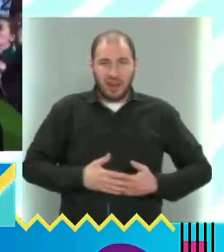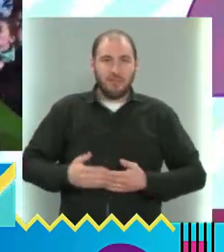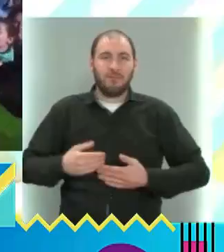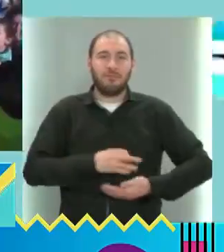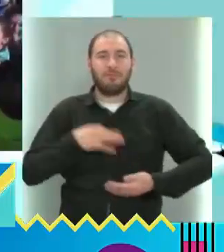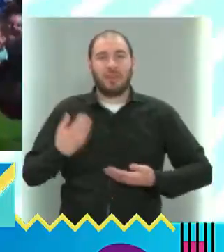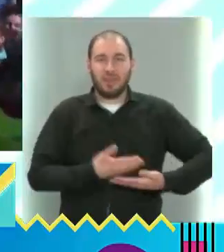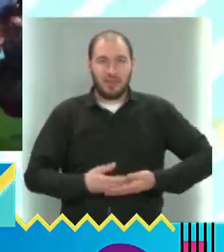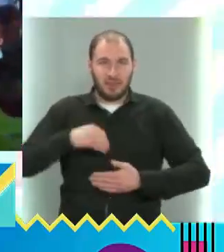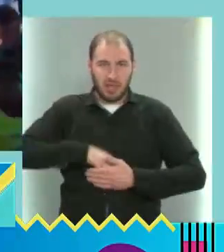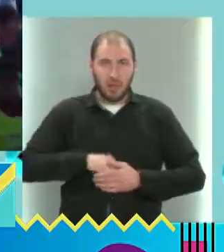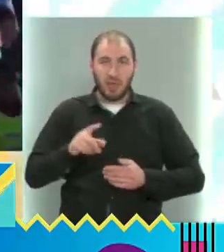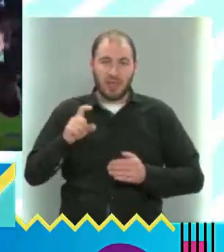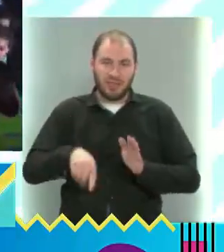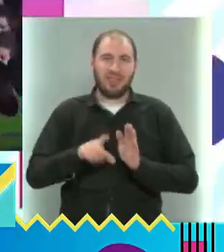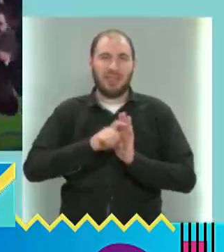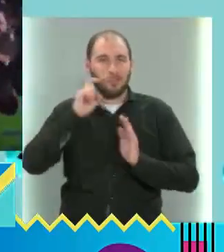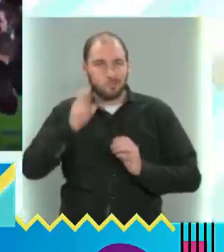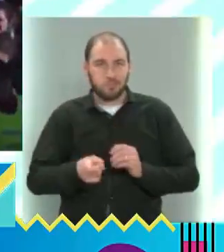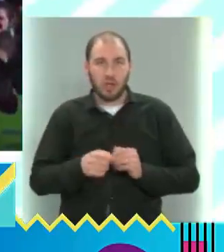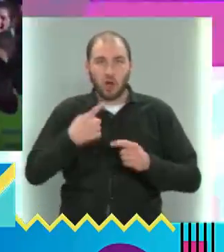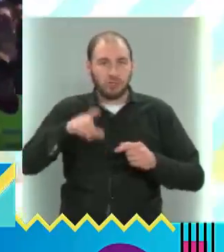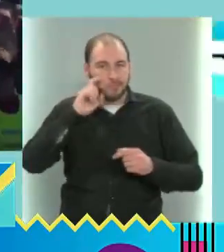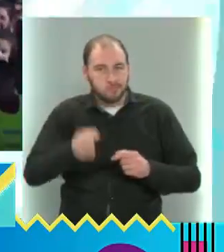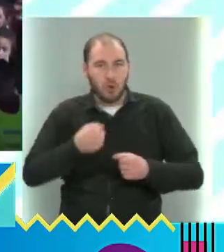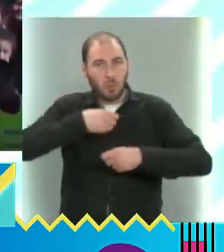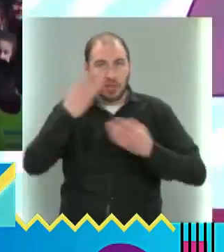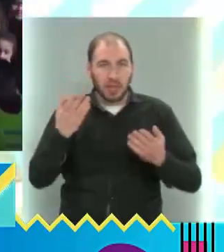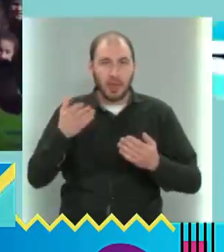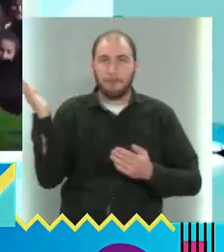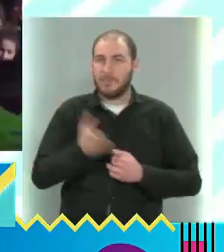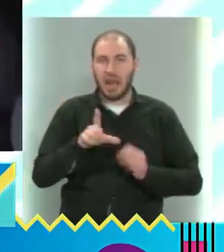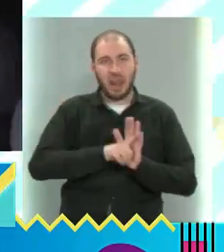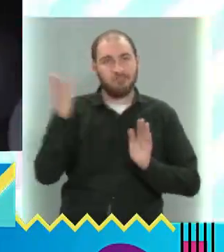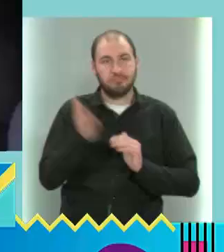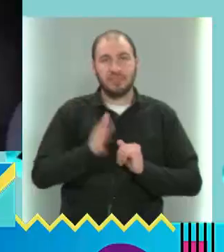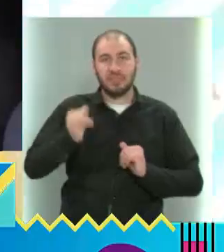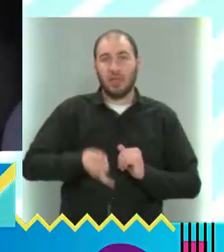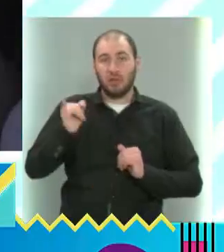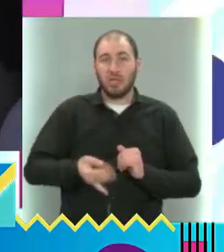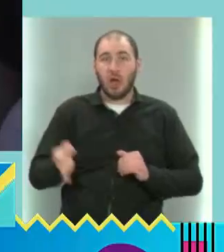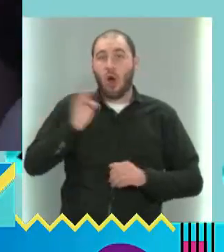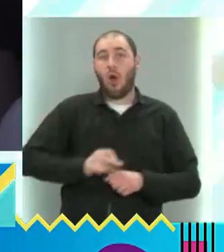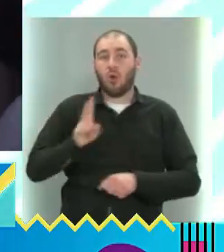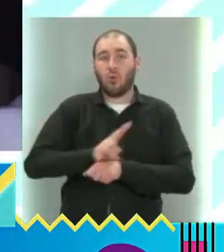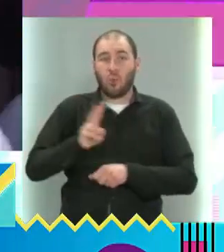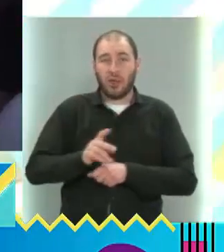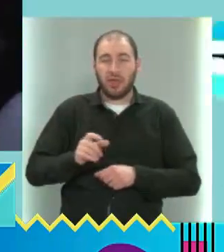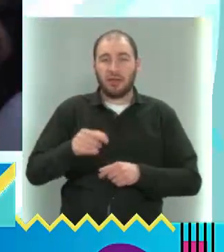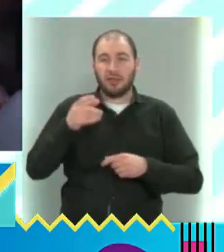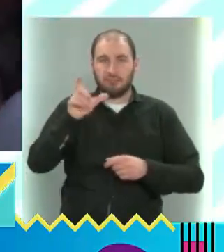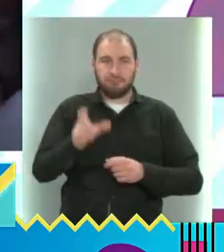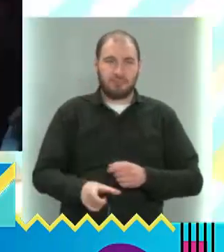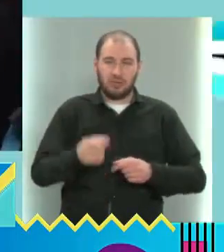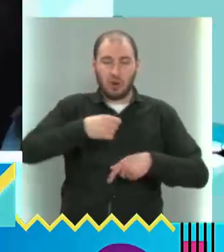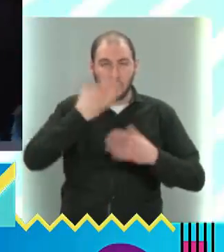eso es clandestino, porque es ilegal. Cualquier acto ilícito debe estar penado por la ley o por lo menos protegido el bien jurídico